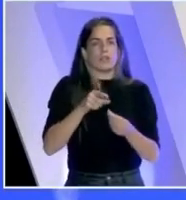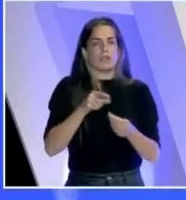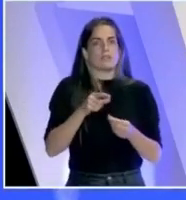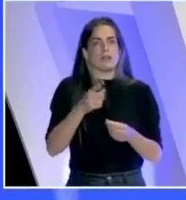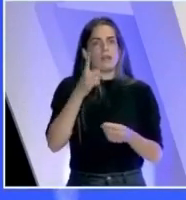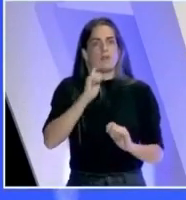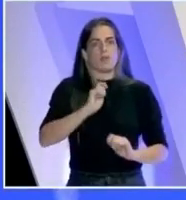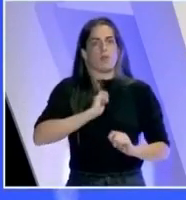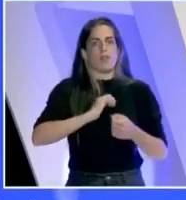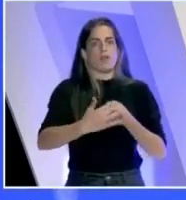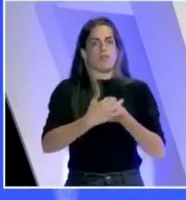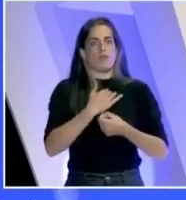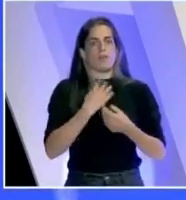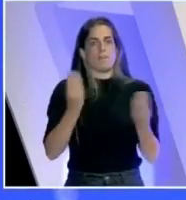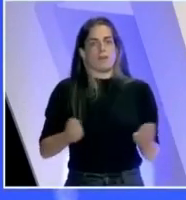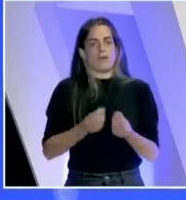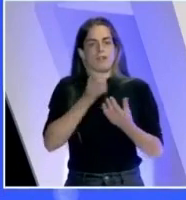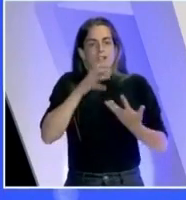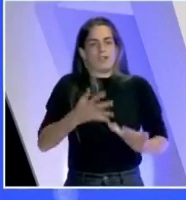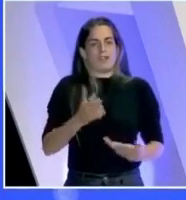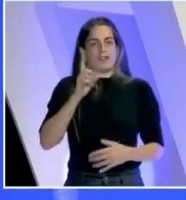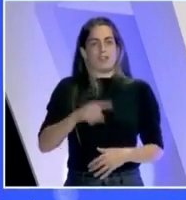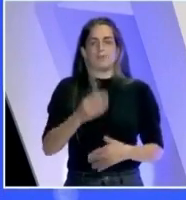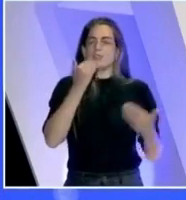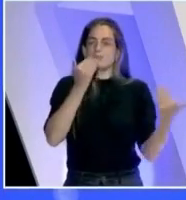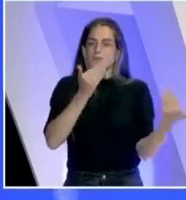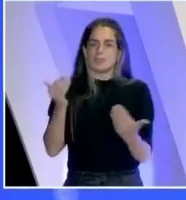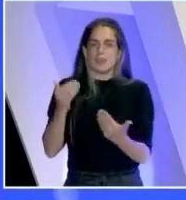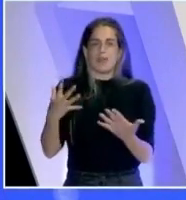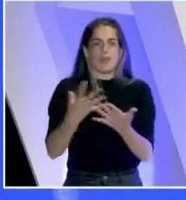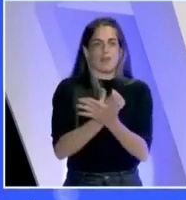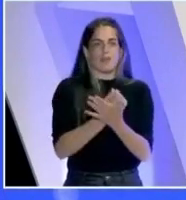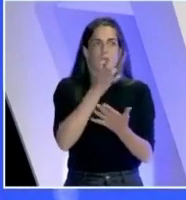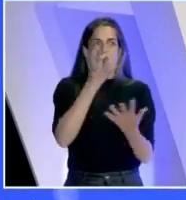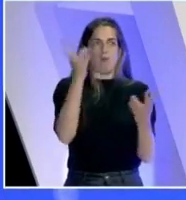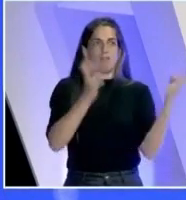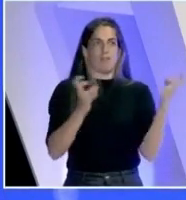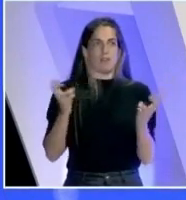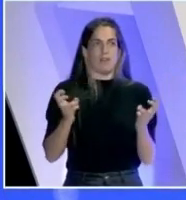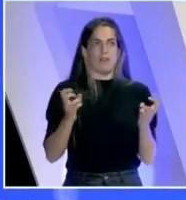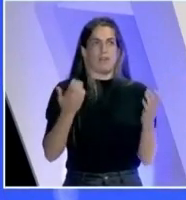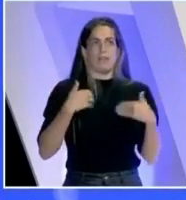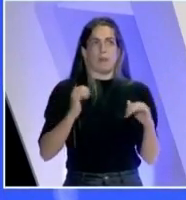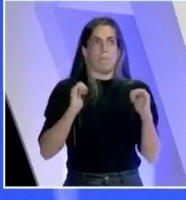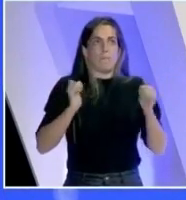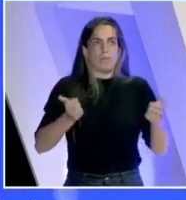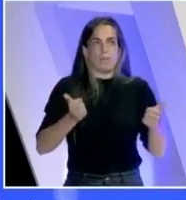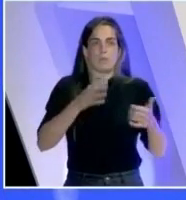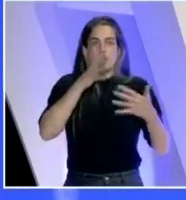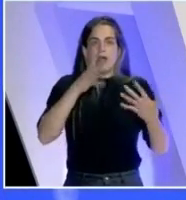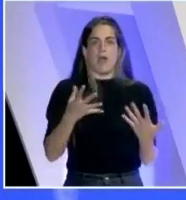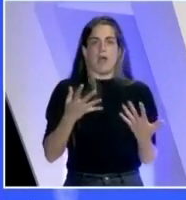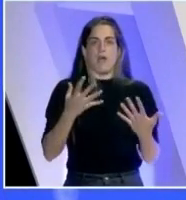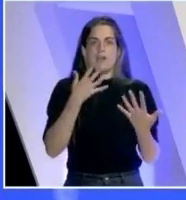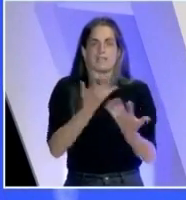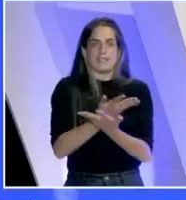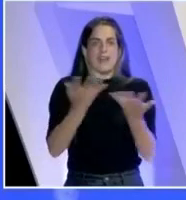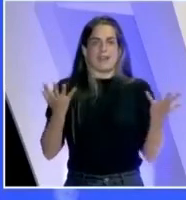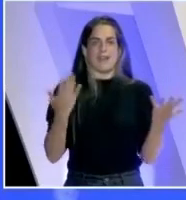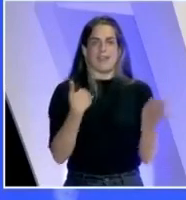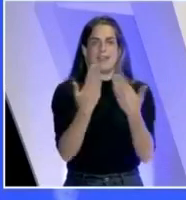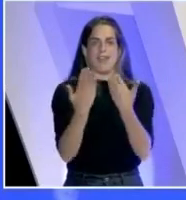nos haga mejores también en el presente. Así que muchísimas gracias a todos por venir e iniciamos ya esta gran